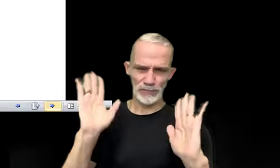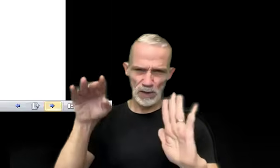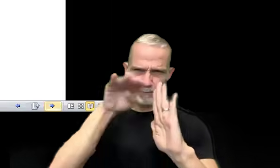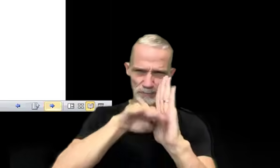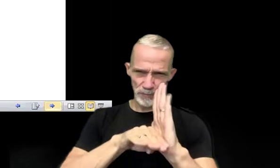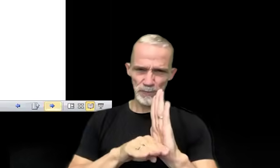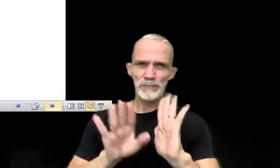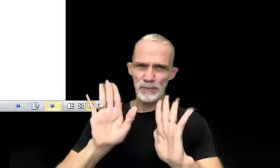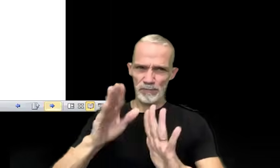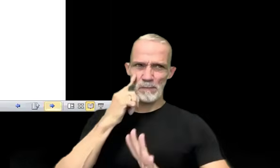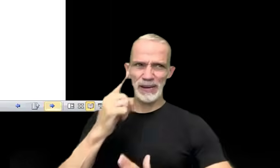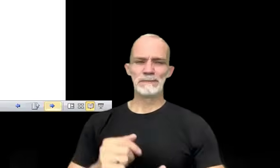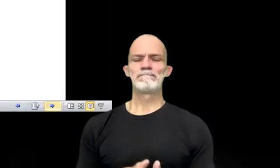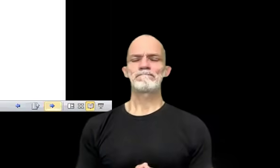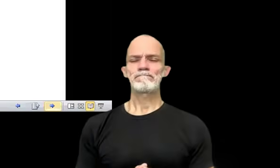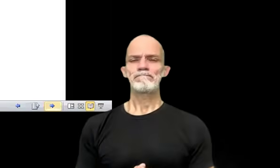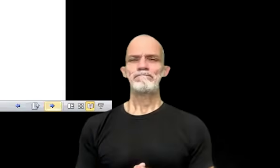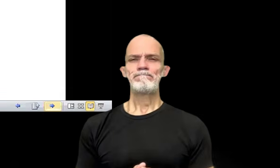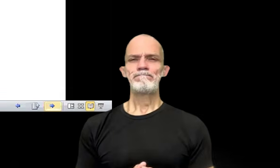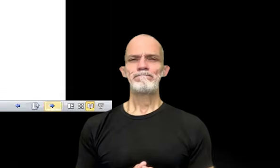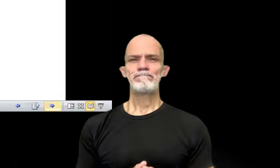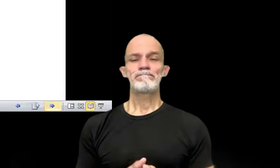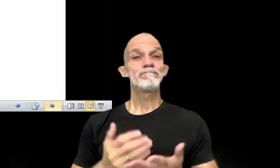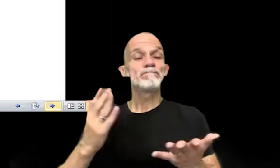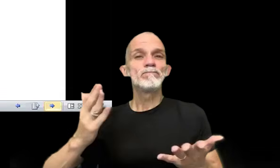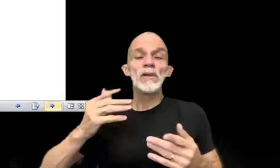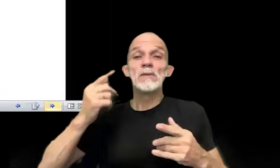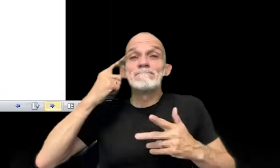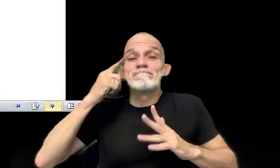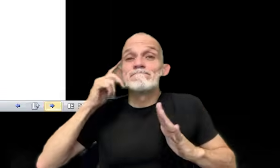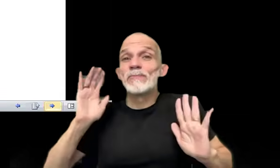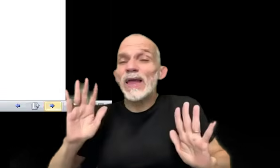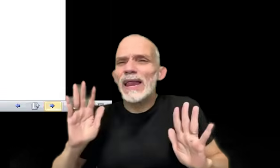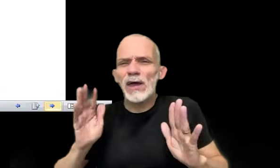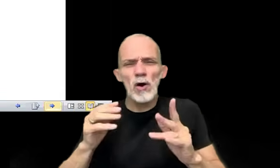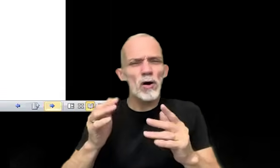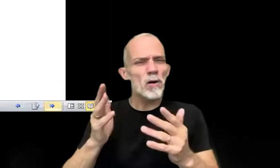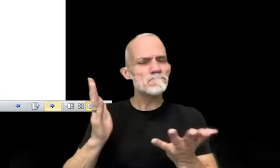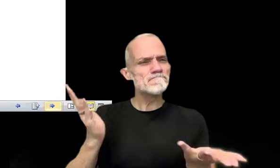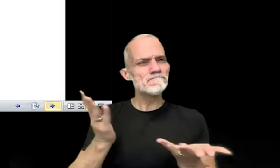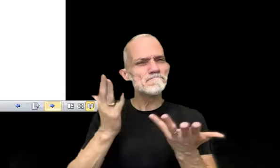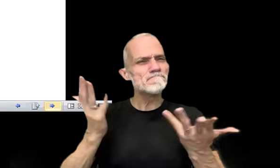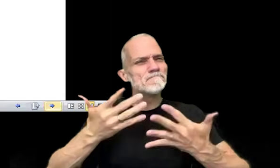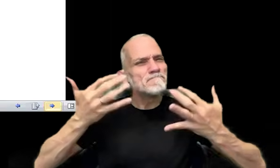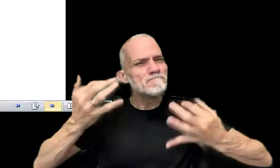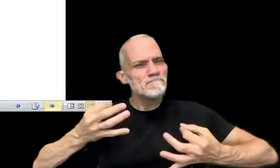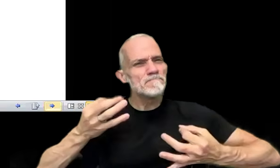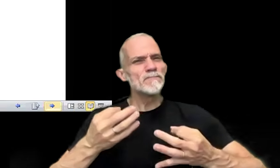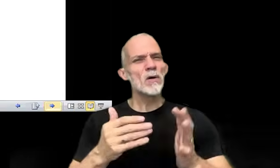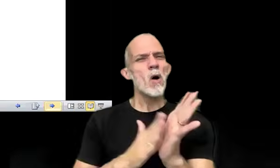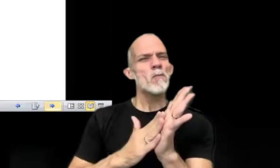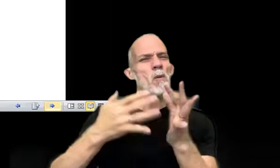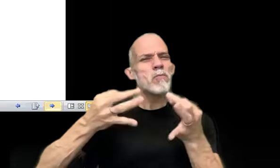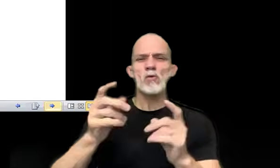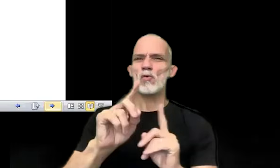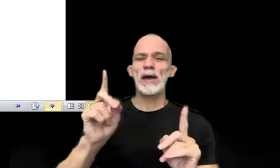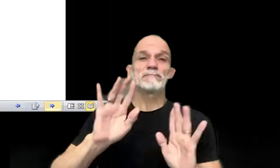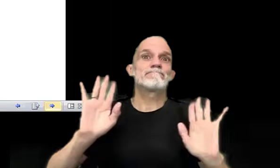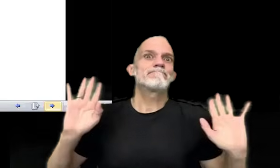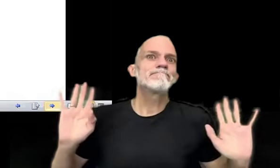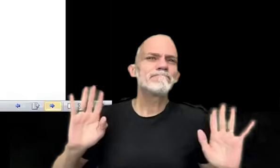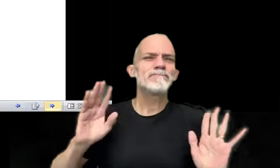siguiendo las siguientes presunciones. Presunciones que no son presunciones absolutas,